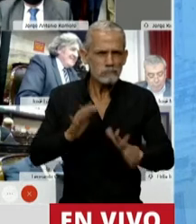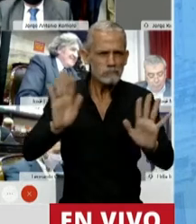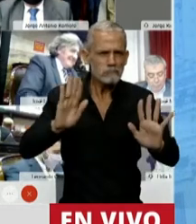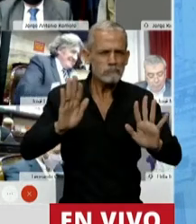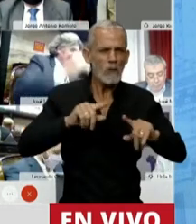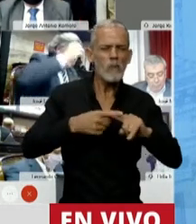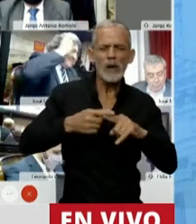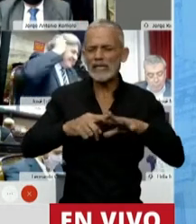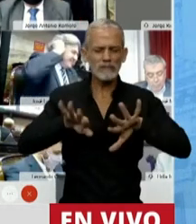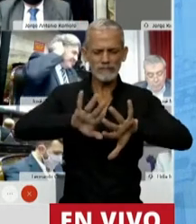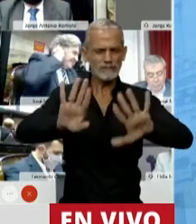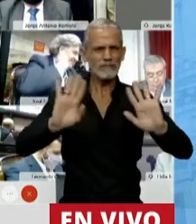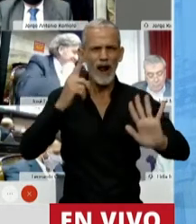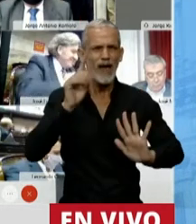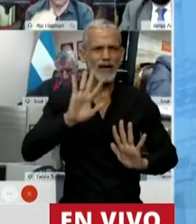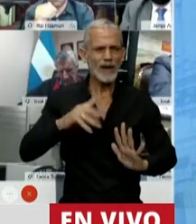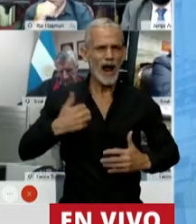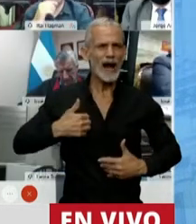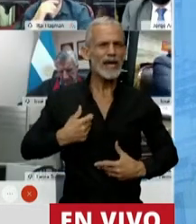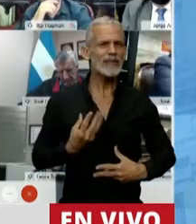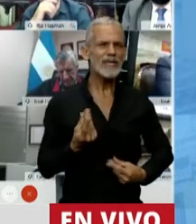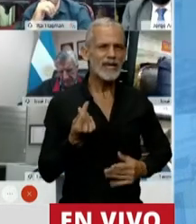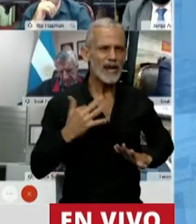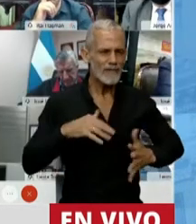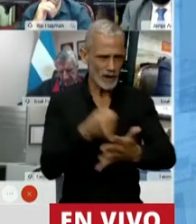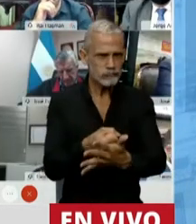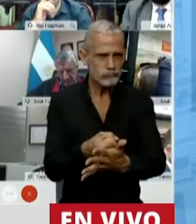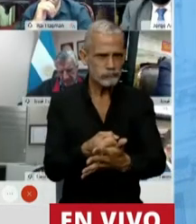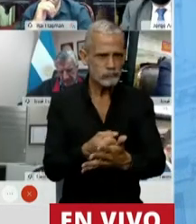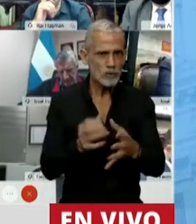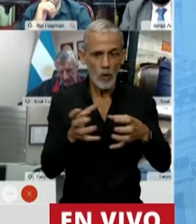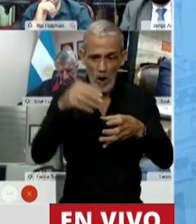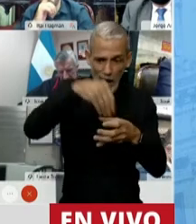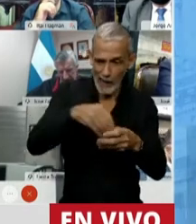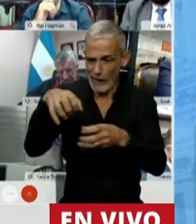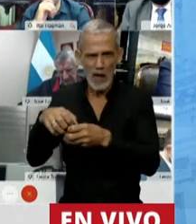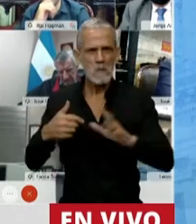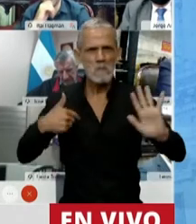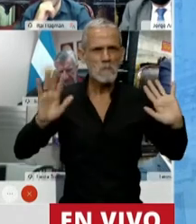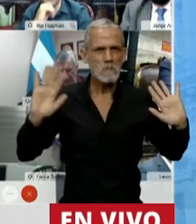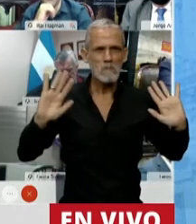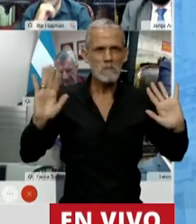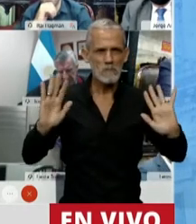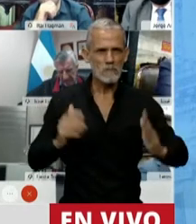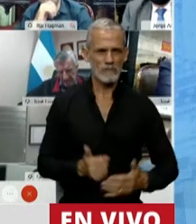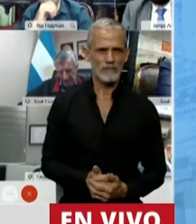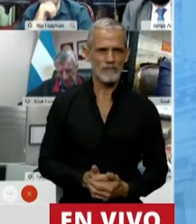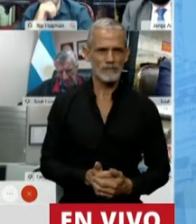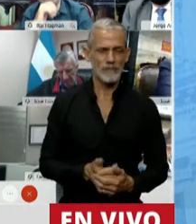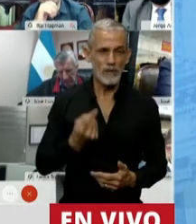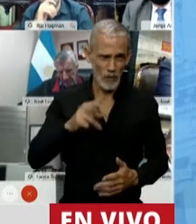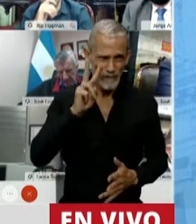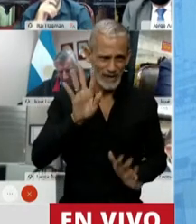cuestiones partidarias y más allá de los sectores a los cuales nosotros representamos. Fíjese